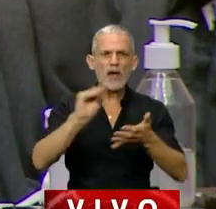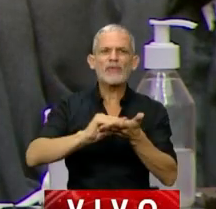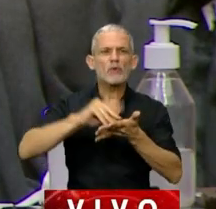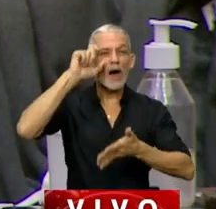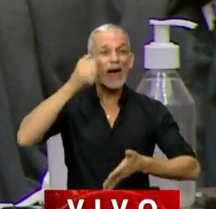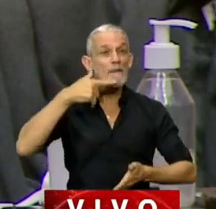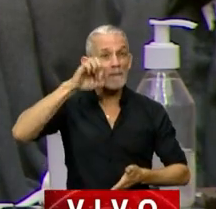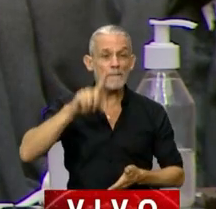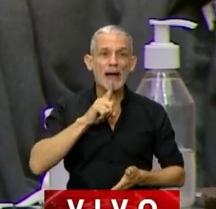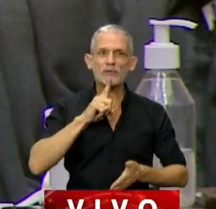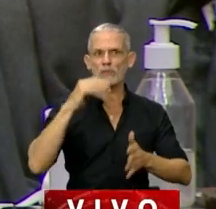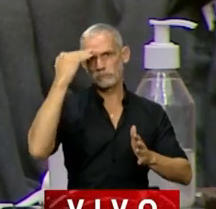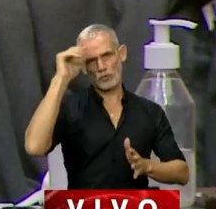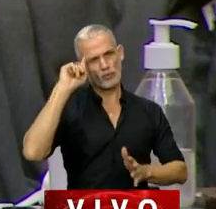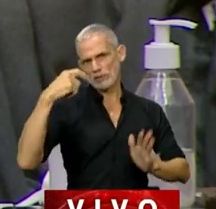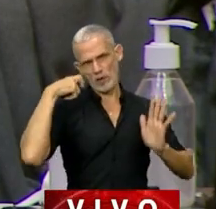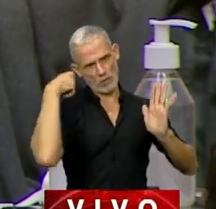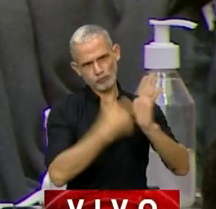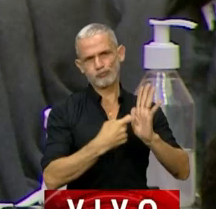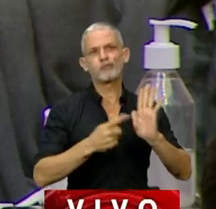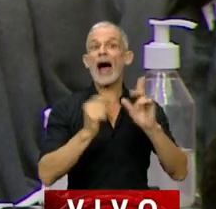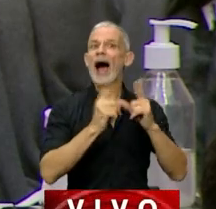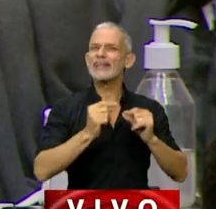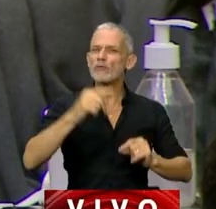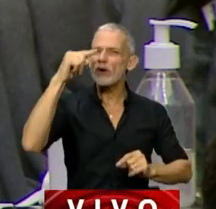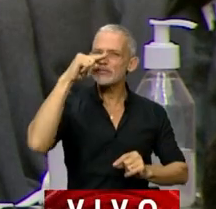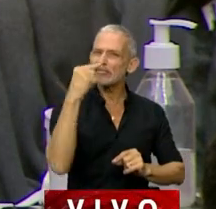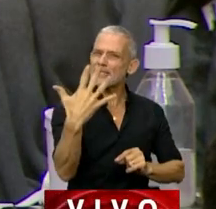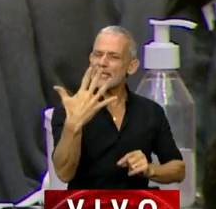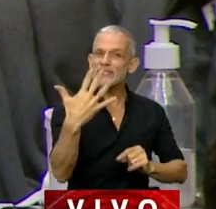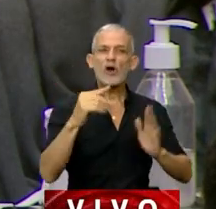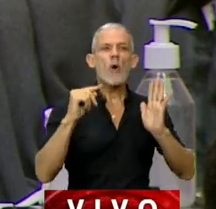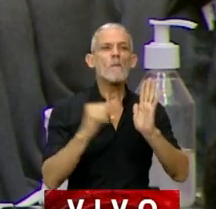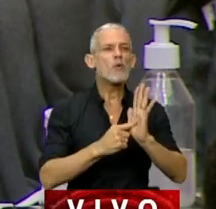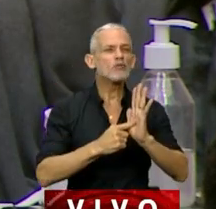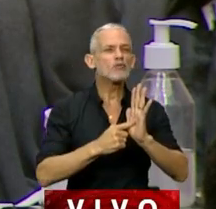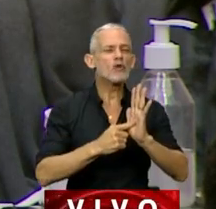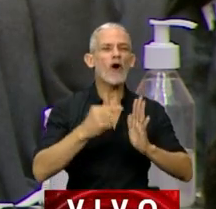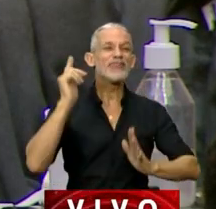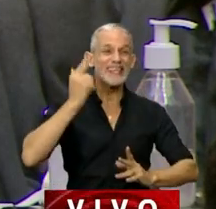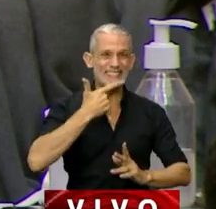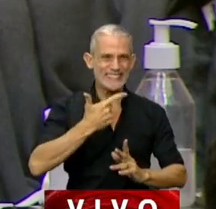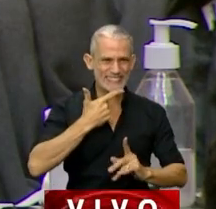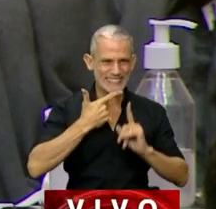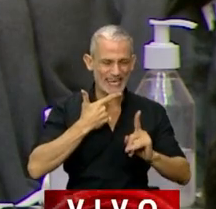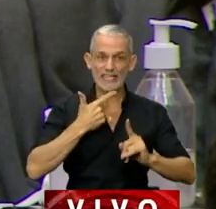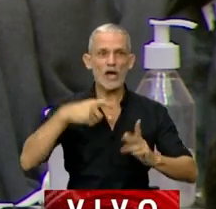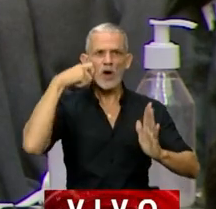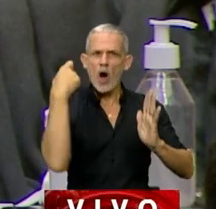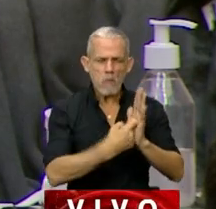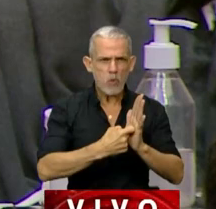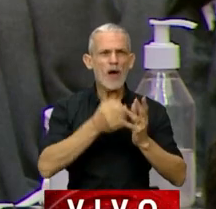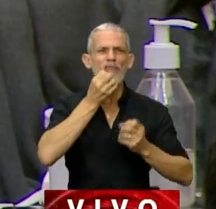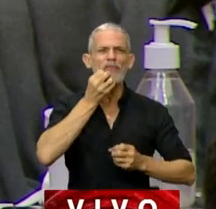diputado Espert violan la Constitución Nacional en su artículo 75, inciso 17, violan